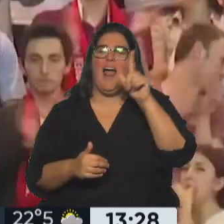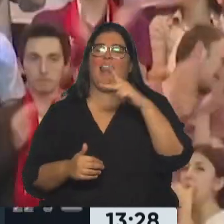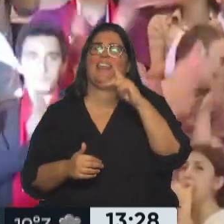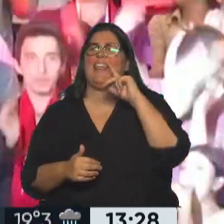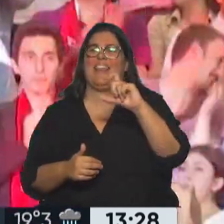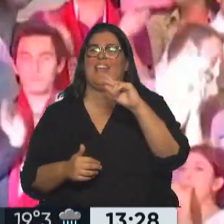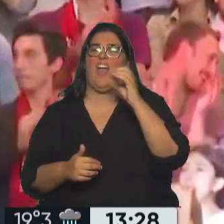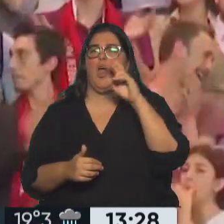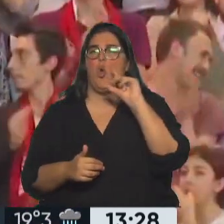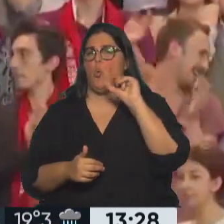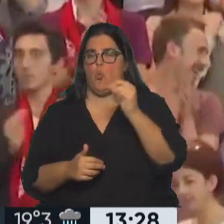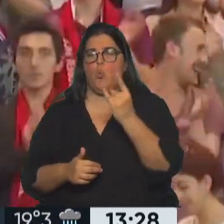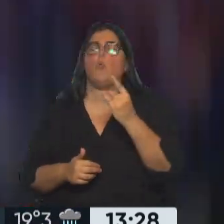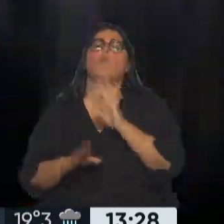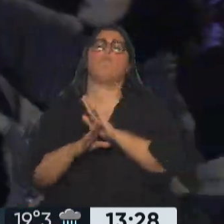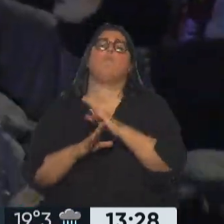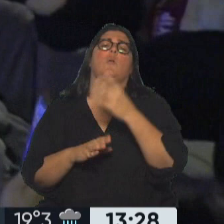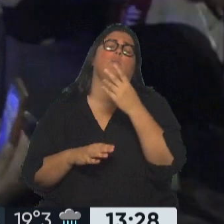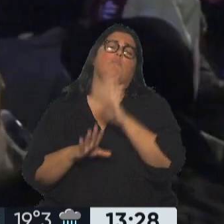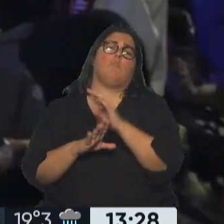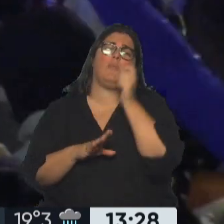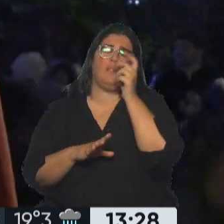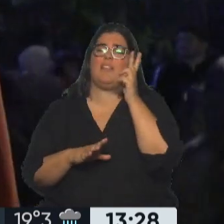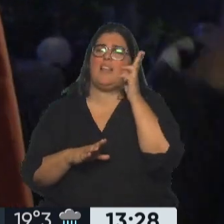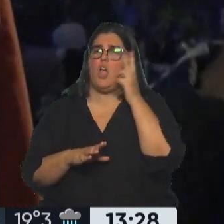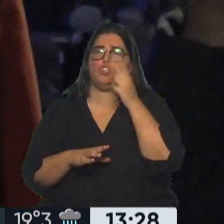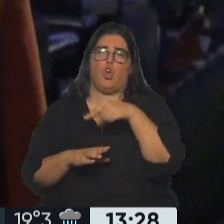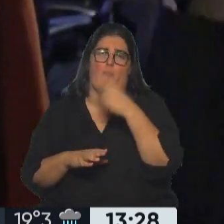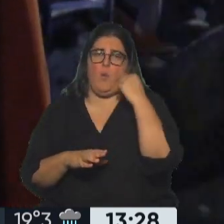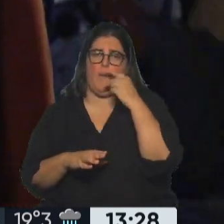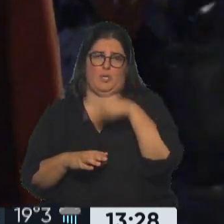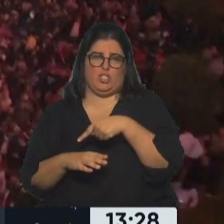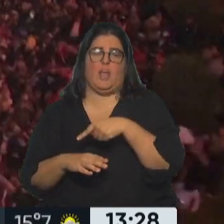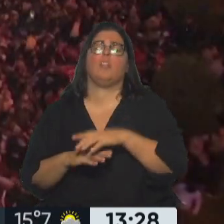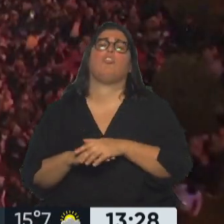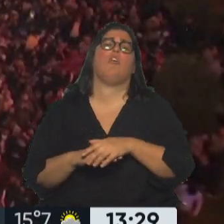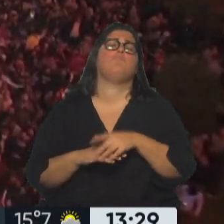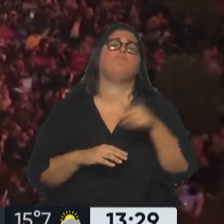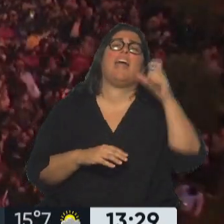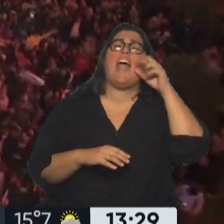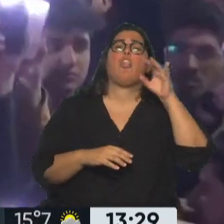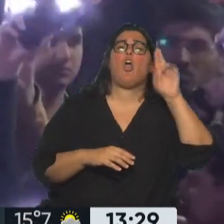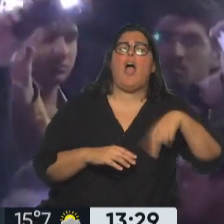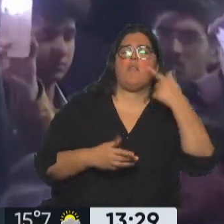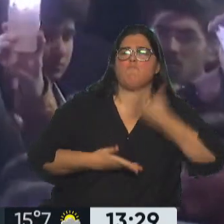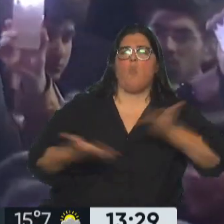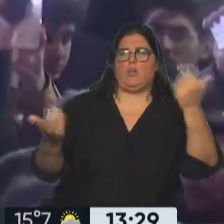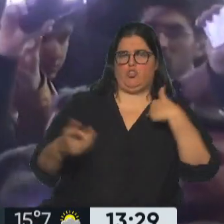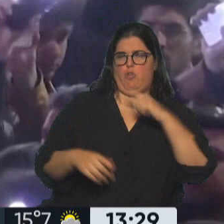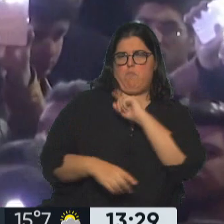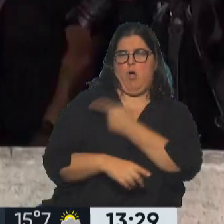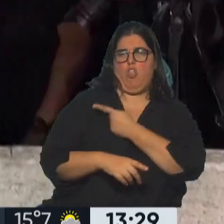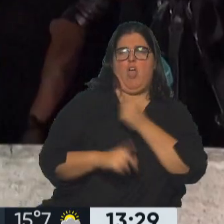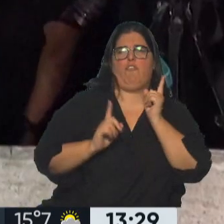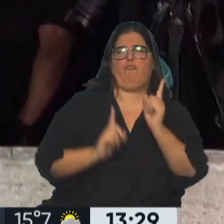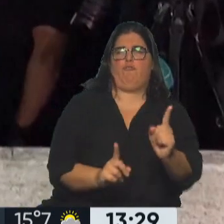obtuvo 44,8%, el presidente Recep Tayyip Erdogan demostró que no está dispuesto a abandonar el poder que ejerce de modo férreo desde